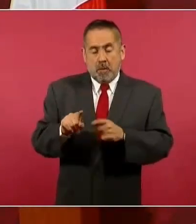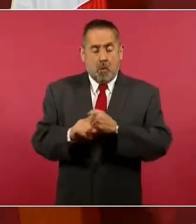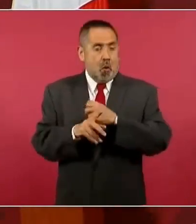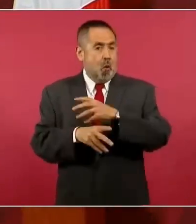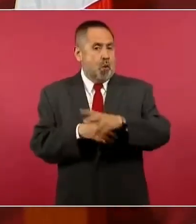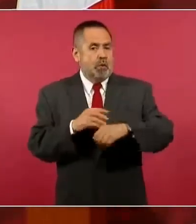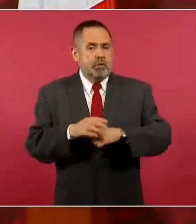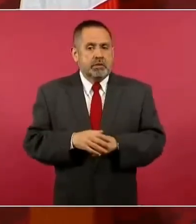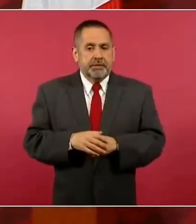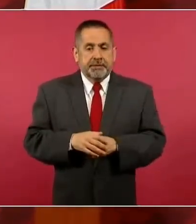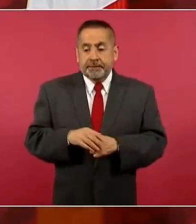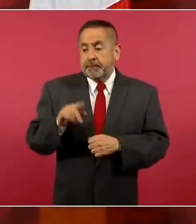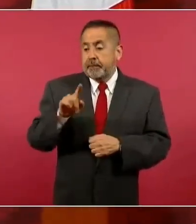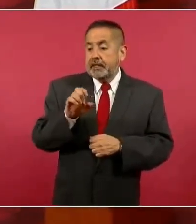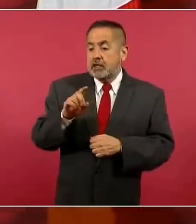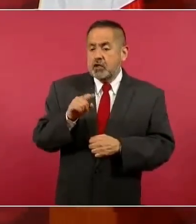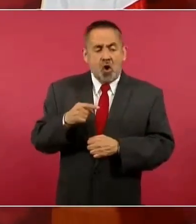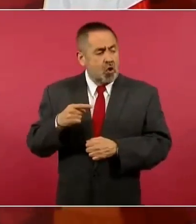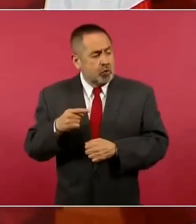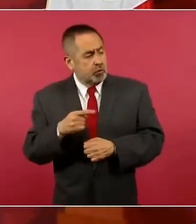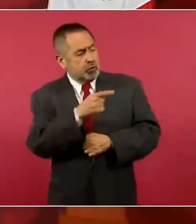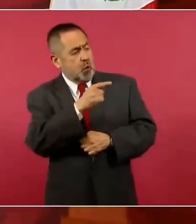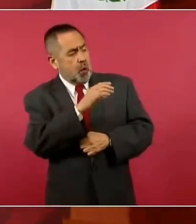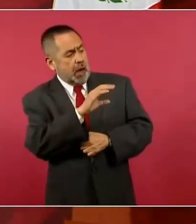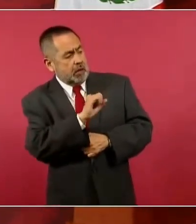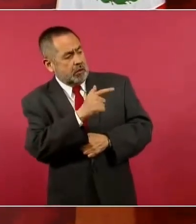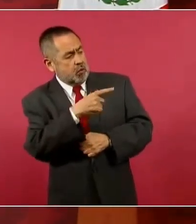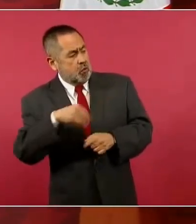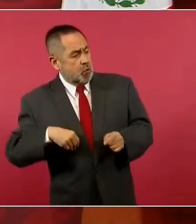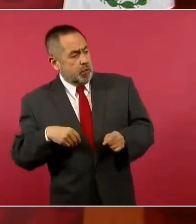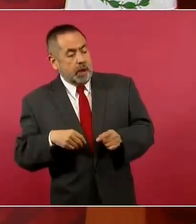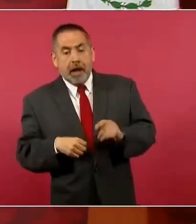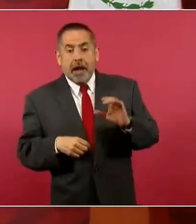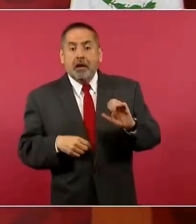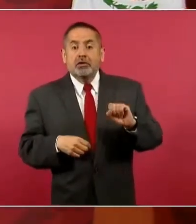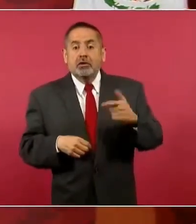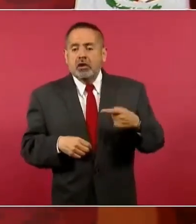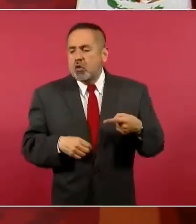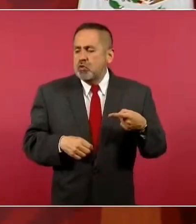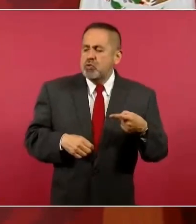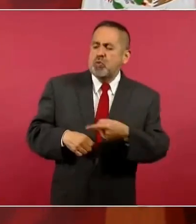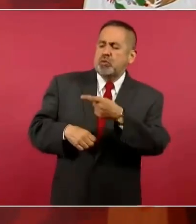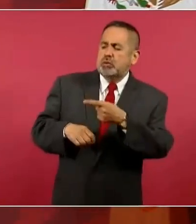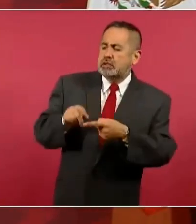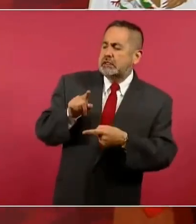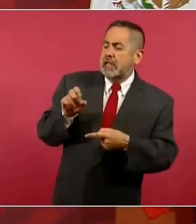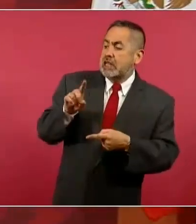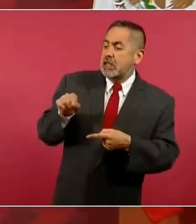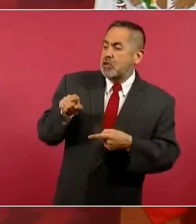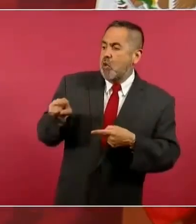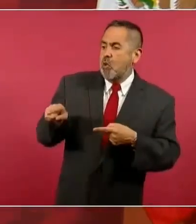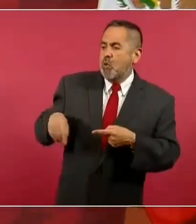Se echan la culpa Salinas, Zedillo. Ya hemos hablado aquí de que